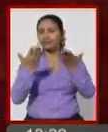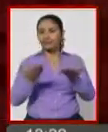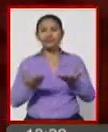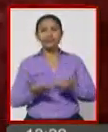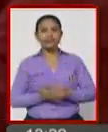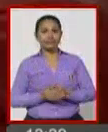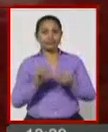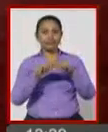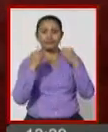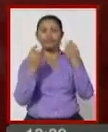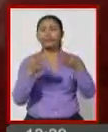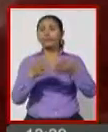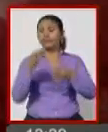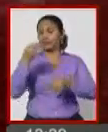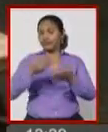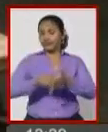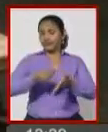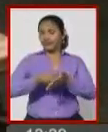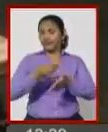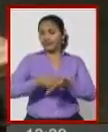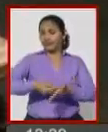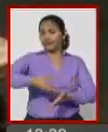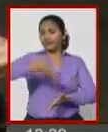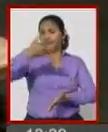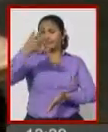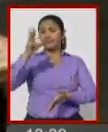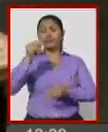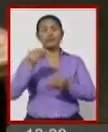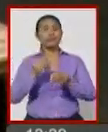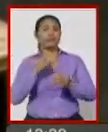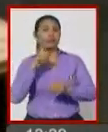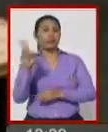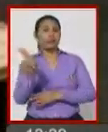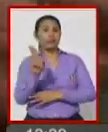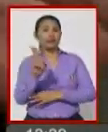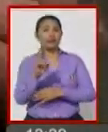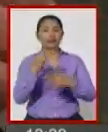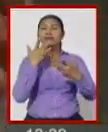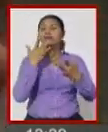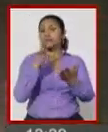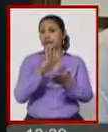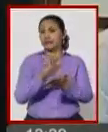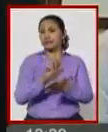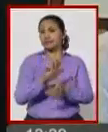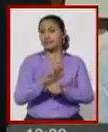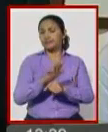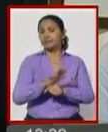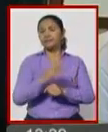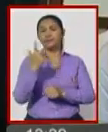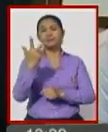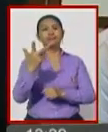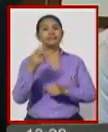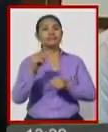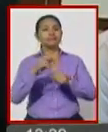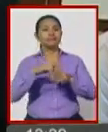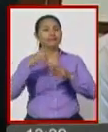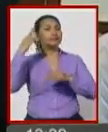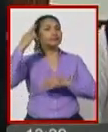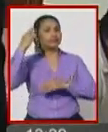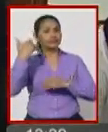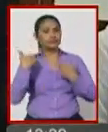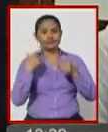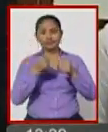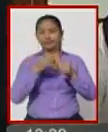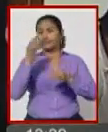encuentra ese sector. Y si los costos suben y no aumentan los ingresos, la utilidad se compromete y eso puede tener 3 derivaciones. En el primer